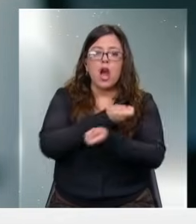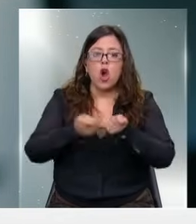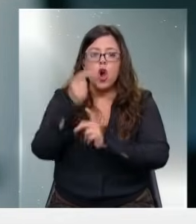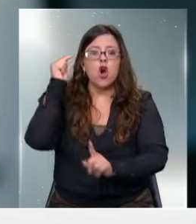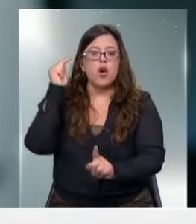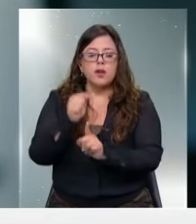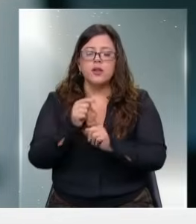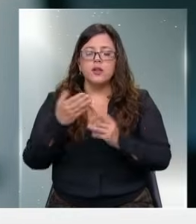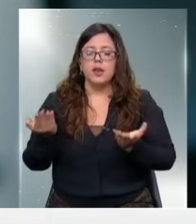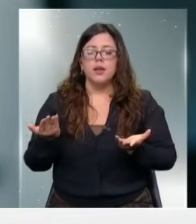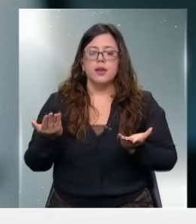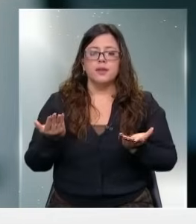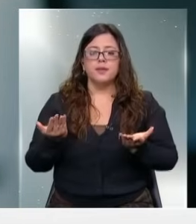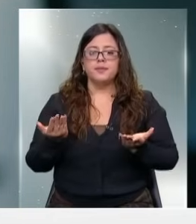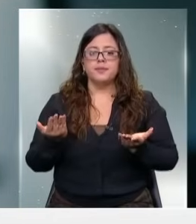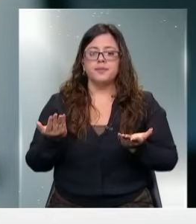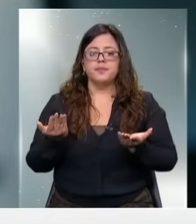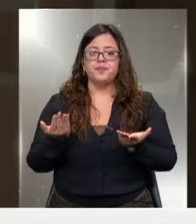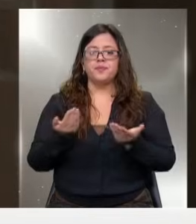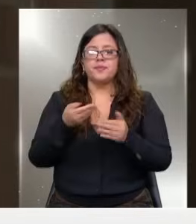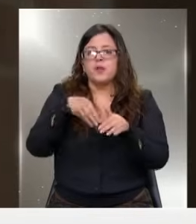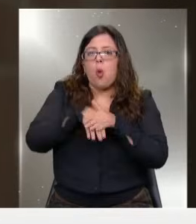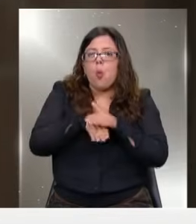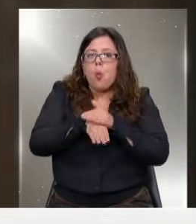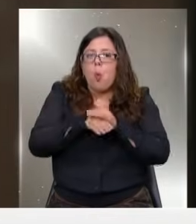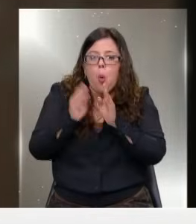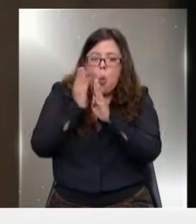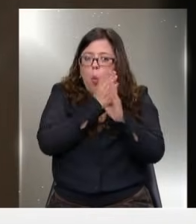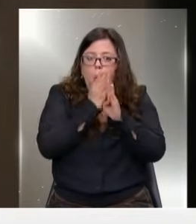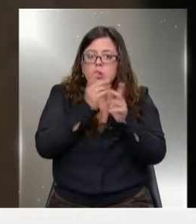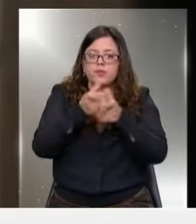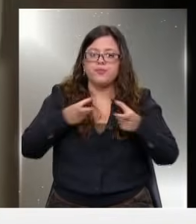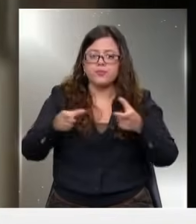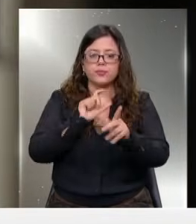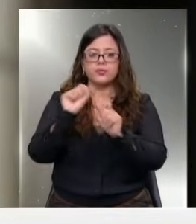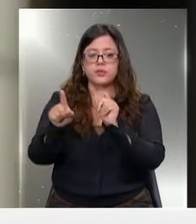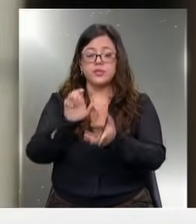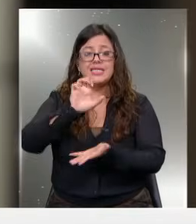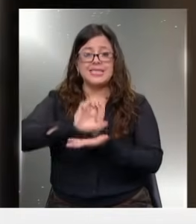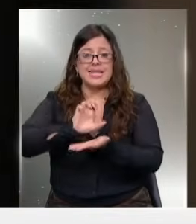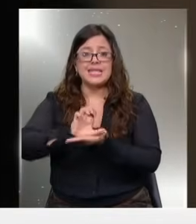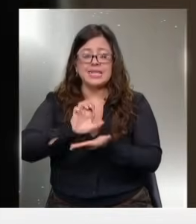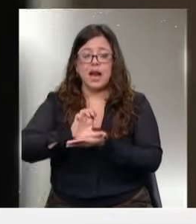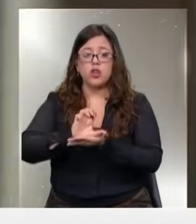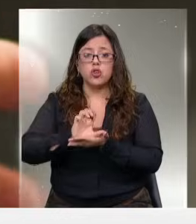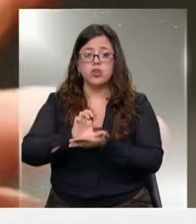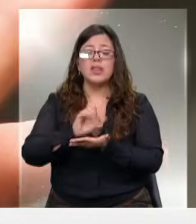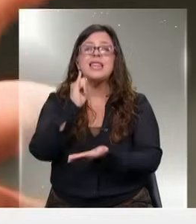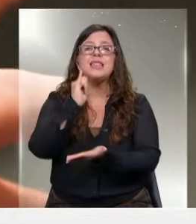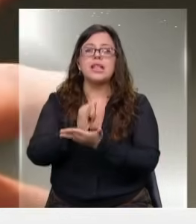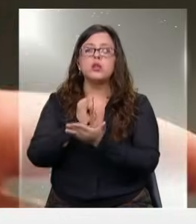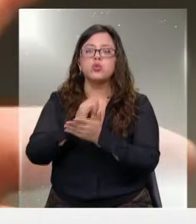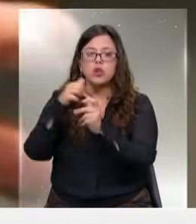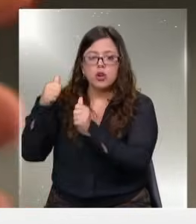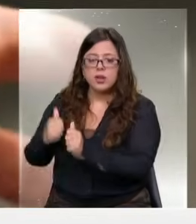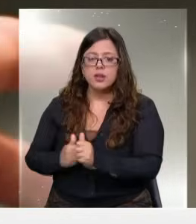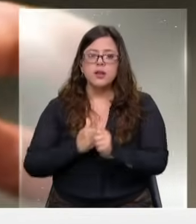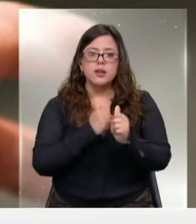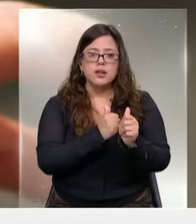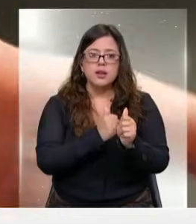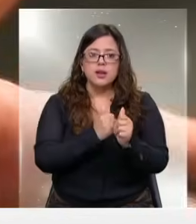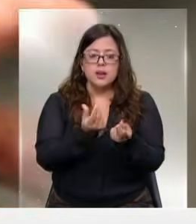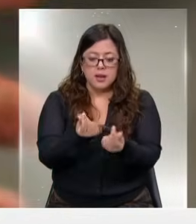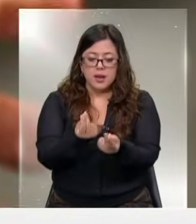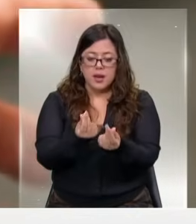objeto precisamente de ser no descubiertos. El Consejo de Defensa del Estado es un organismo que persigue que los